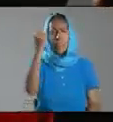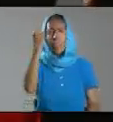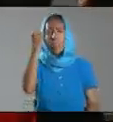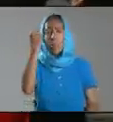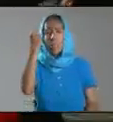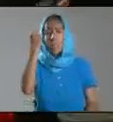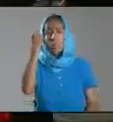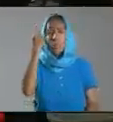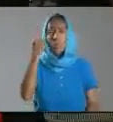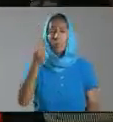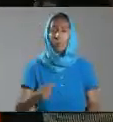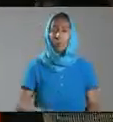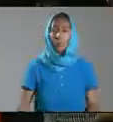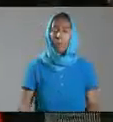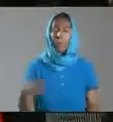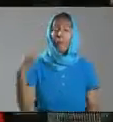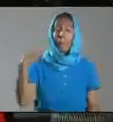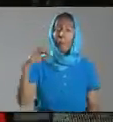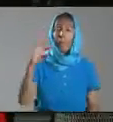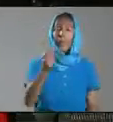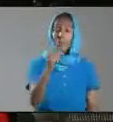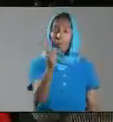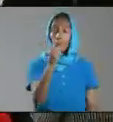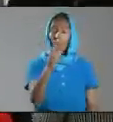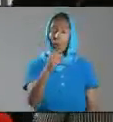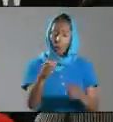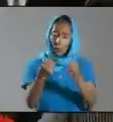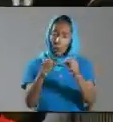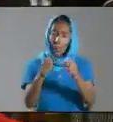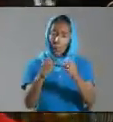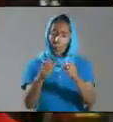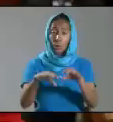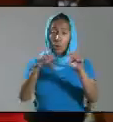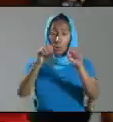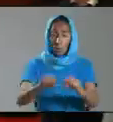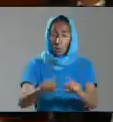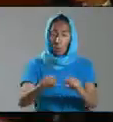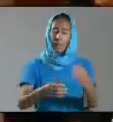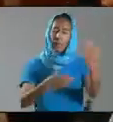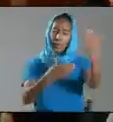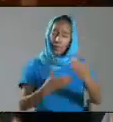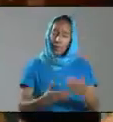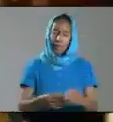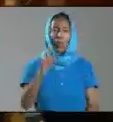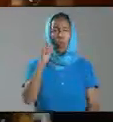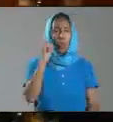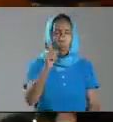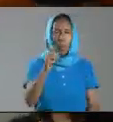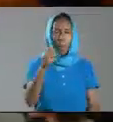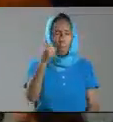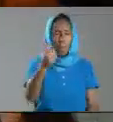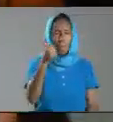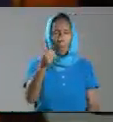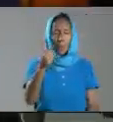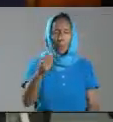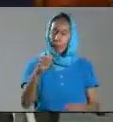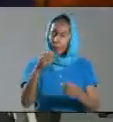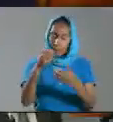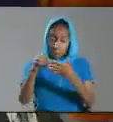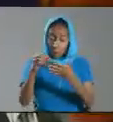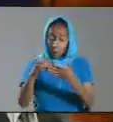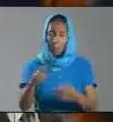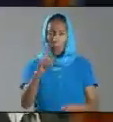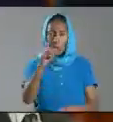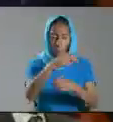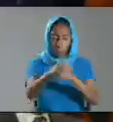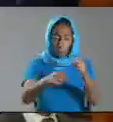entendimiento, para que todo lo que hagamos pueda traer un buen resultado, un fruto abundante.